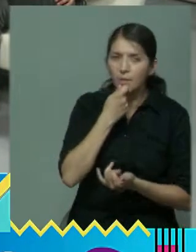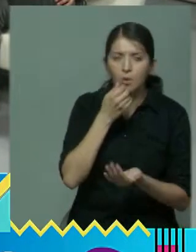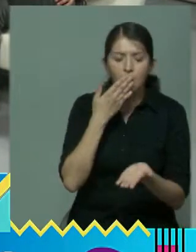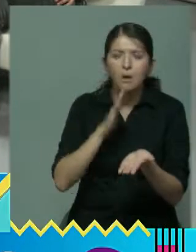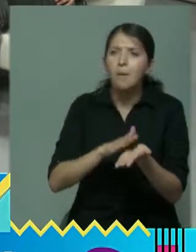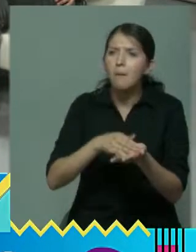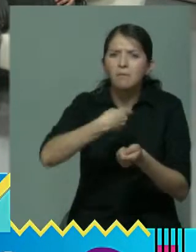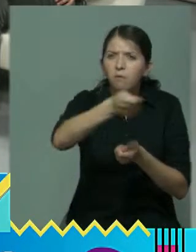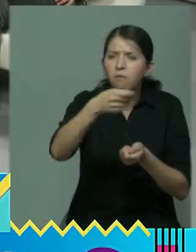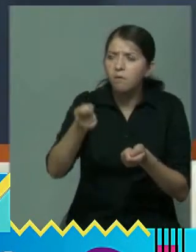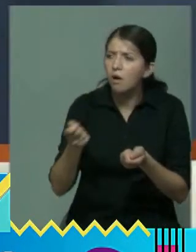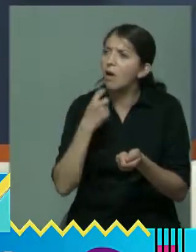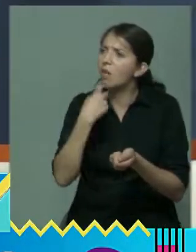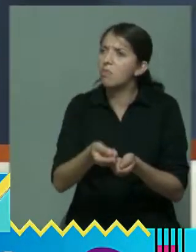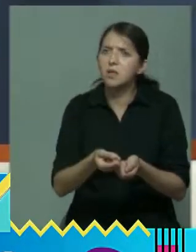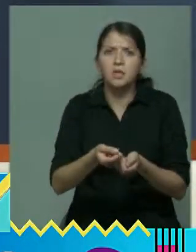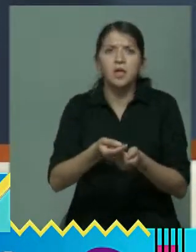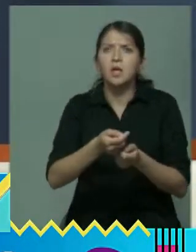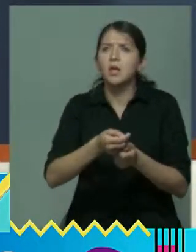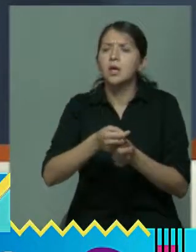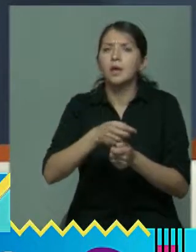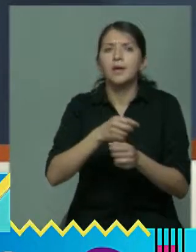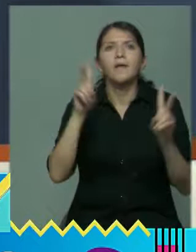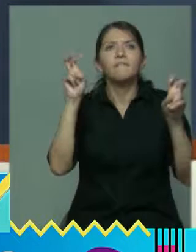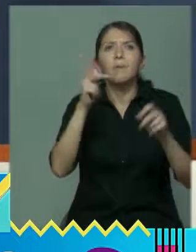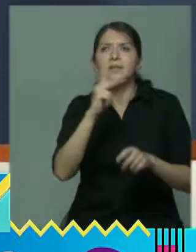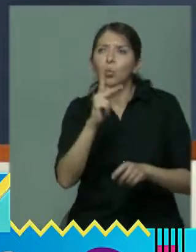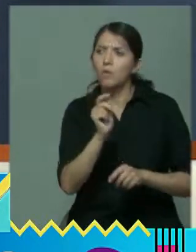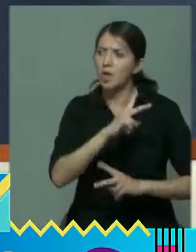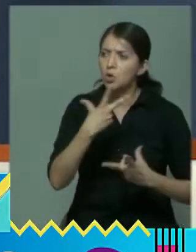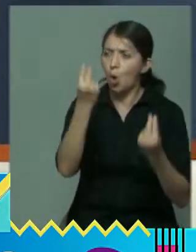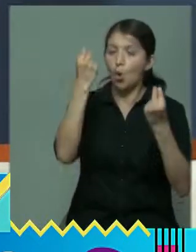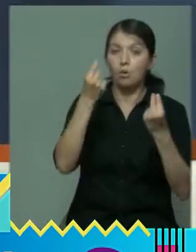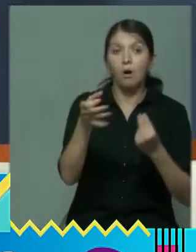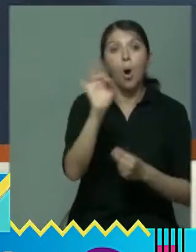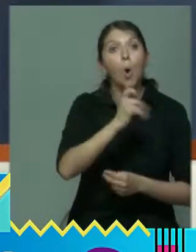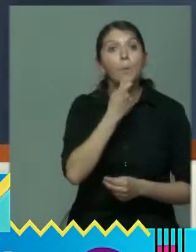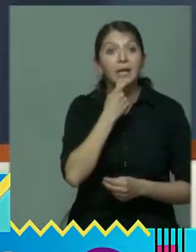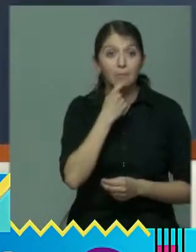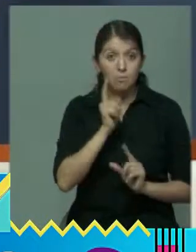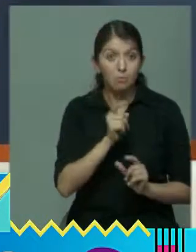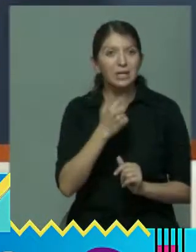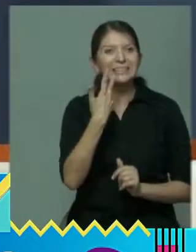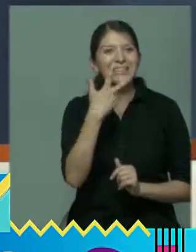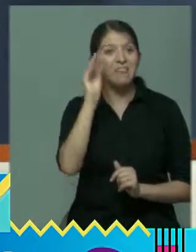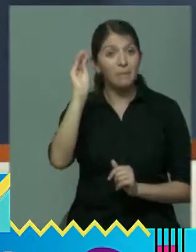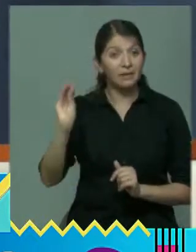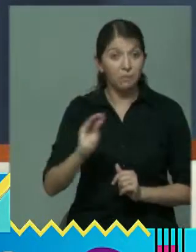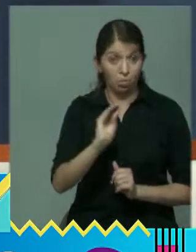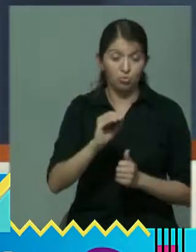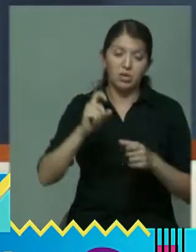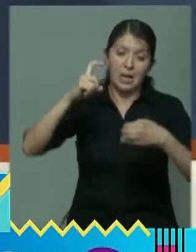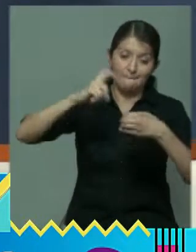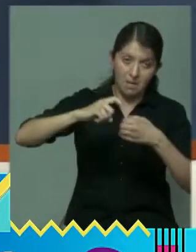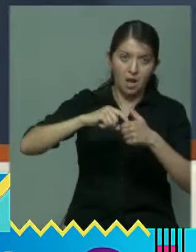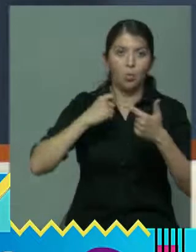cadenas. Sí, o se va a brindar educación sexual integral en una escuela, entonces ese día los padres y madres no llevan a sus hijos. Claro. Entendiendo que la educación sexual integral